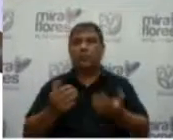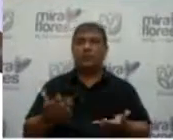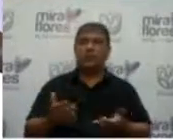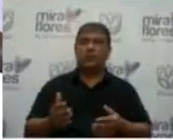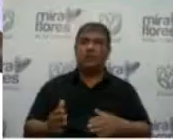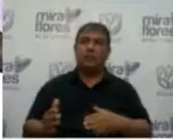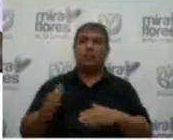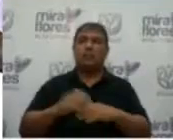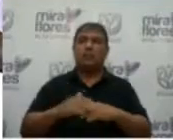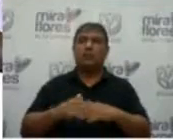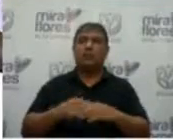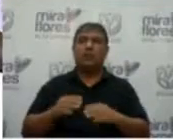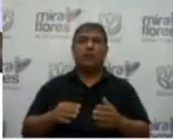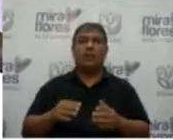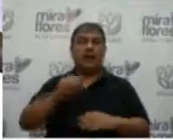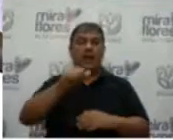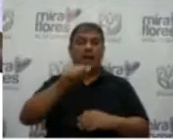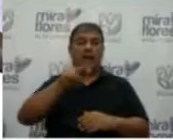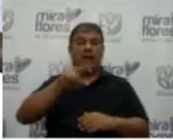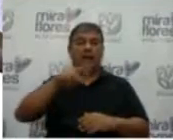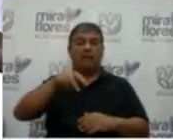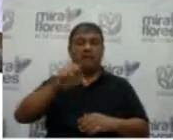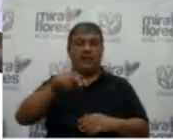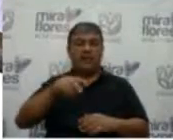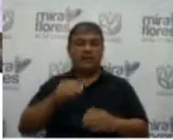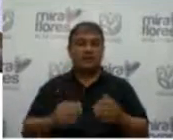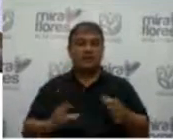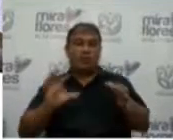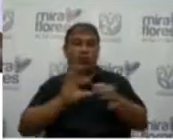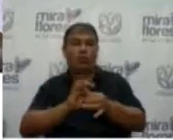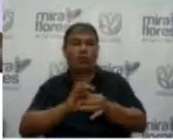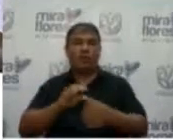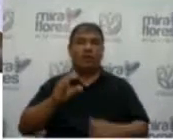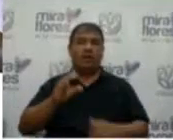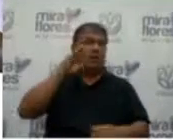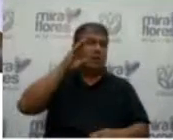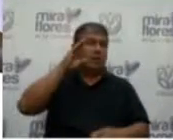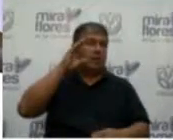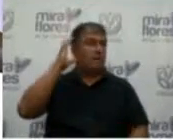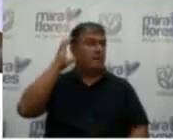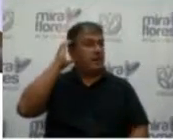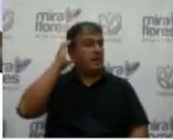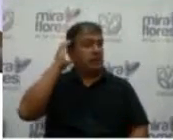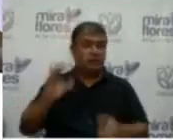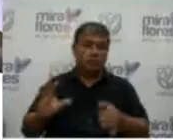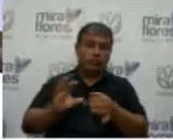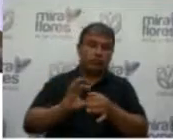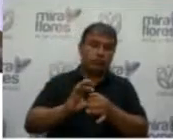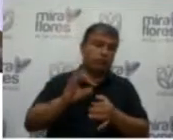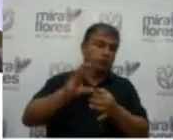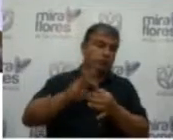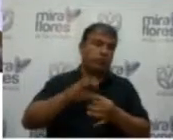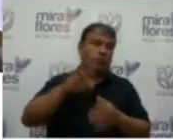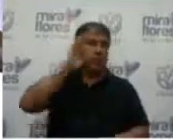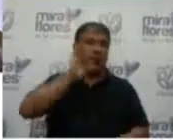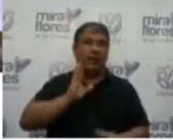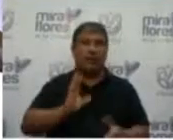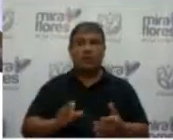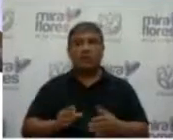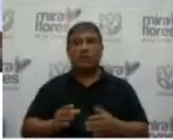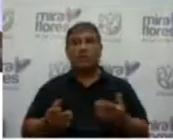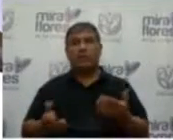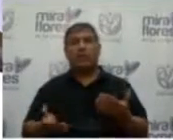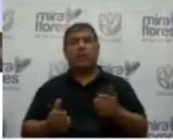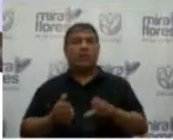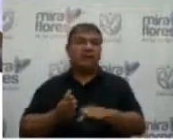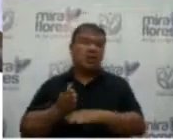otro puente sobre la quebrada de Armendáriz, que una Miraflores con Barranco, que una Armendáriz con la calle